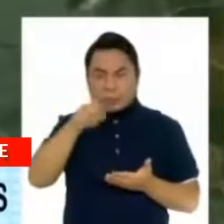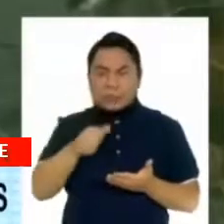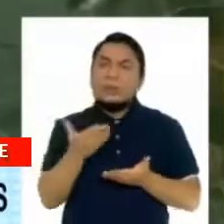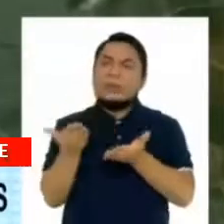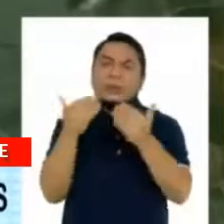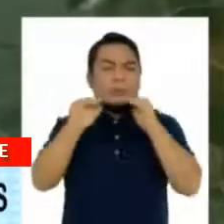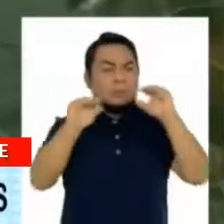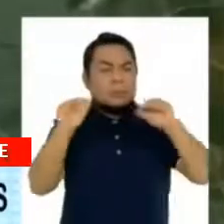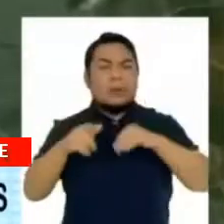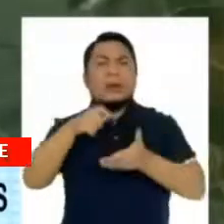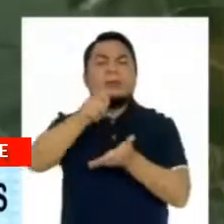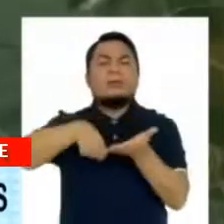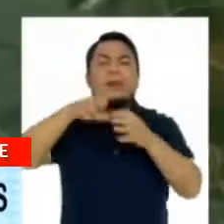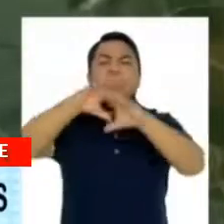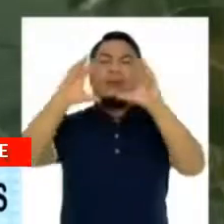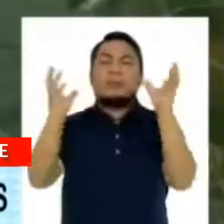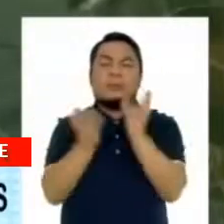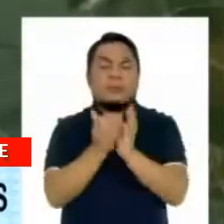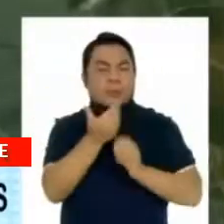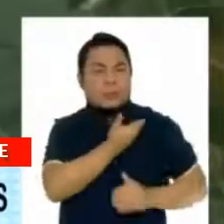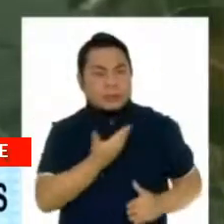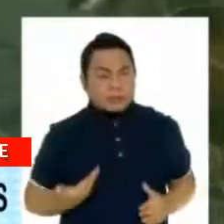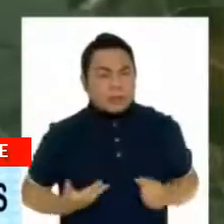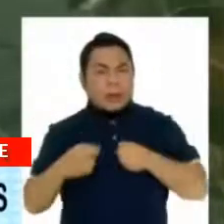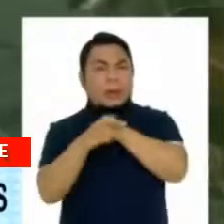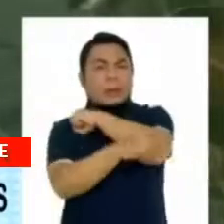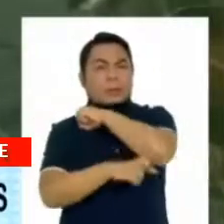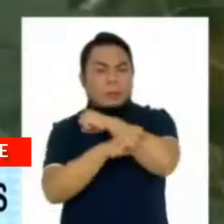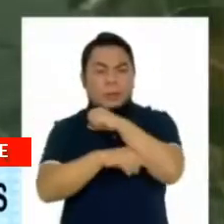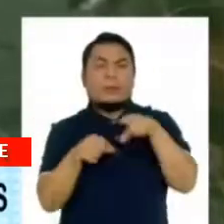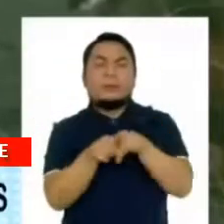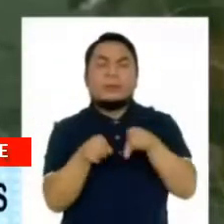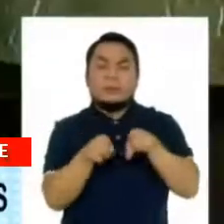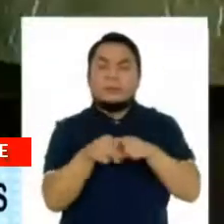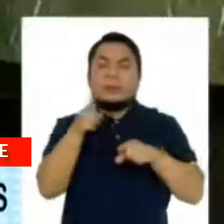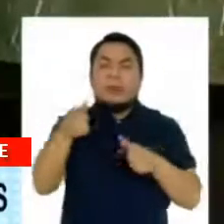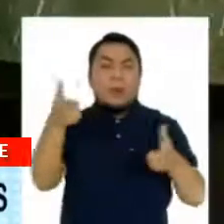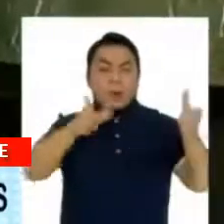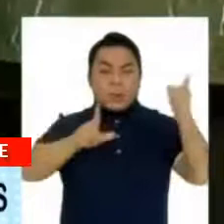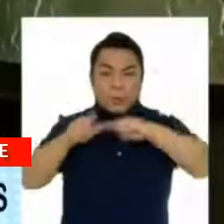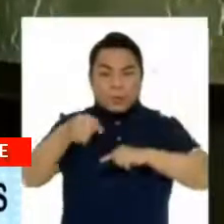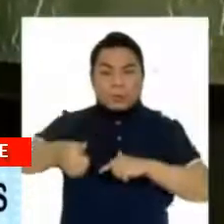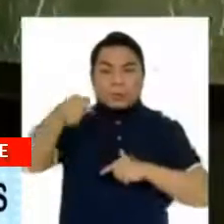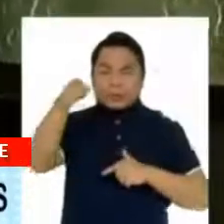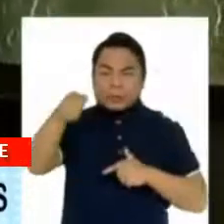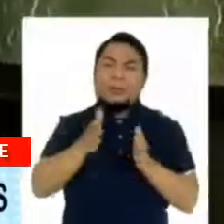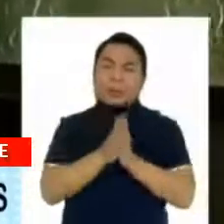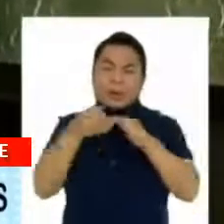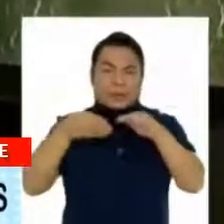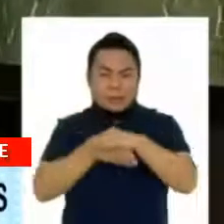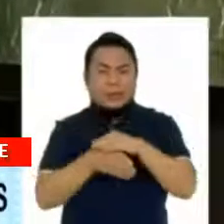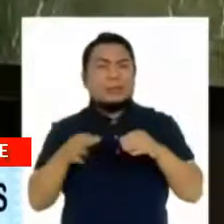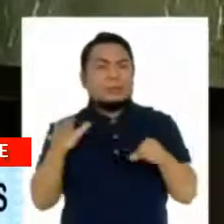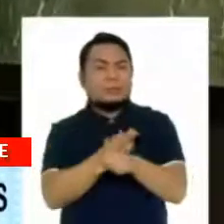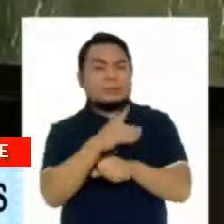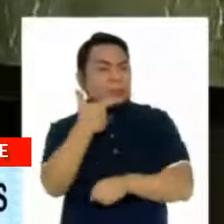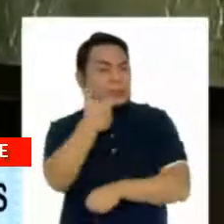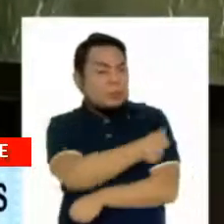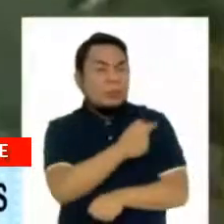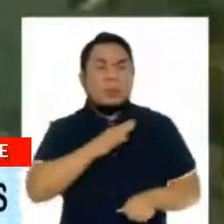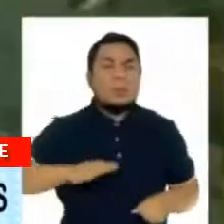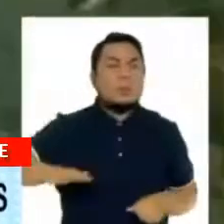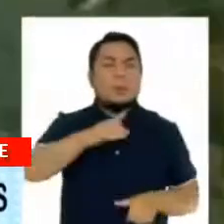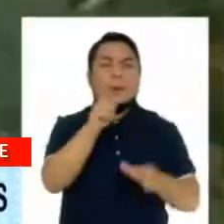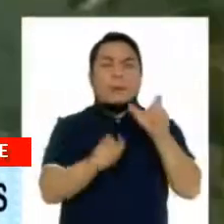acceso a las vacunas. Asimismo reafirmó que su gobierno es un gobierno